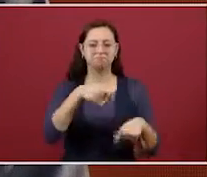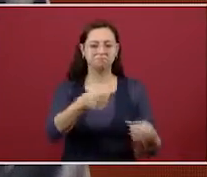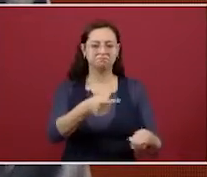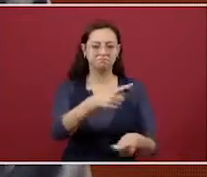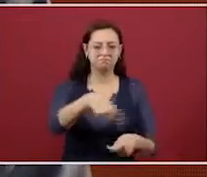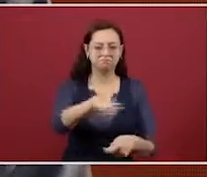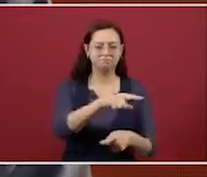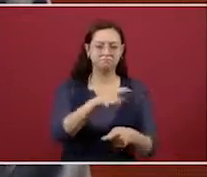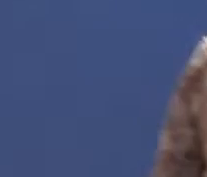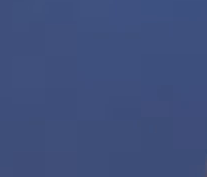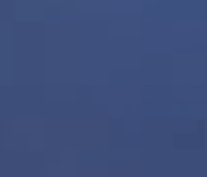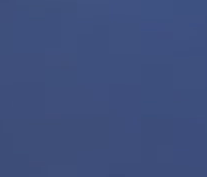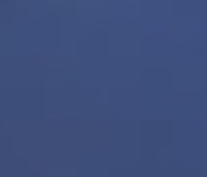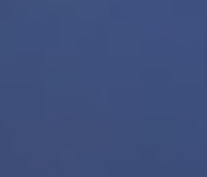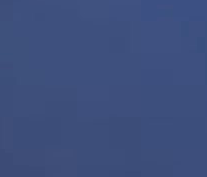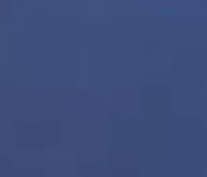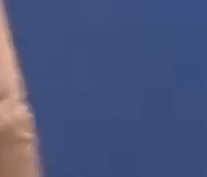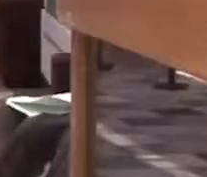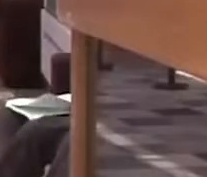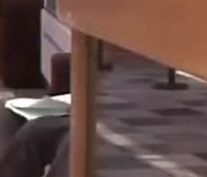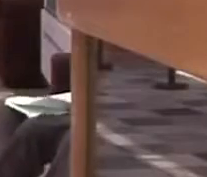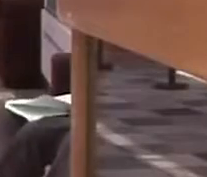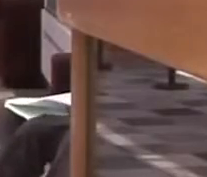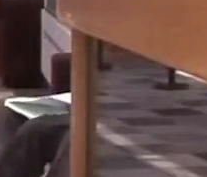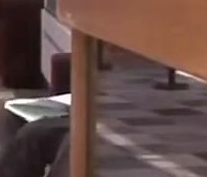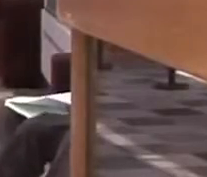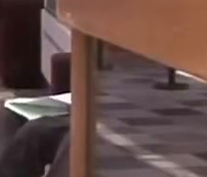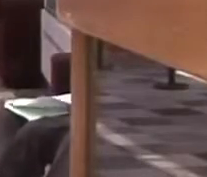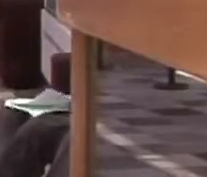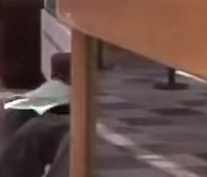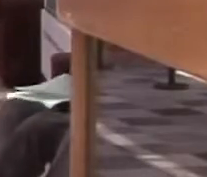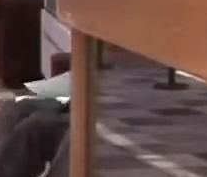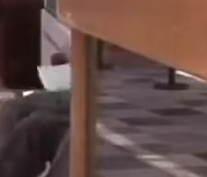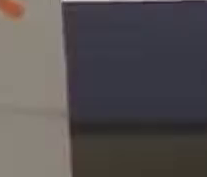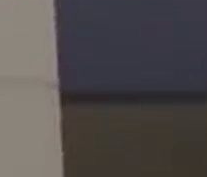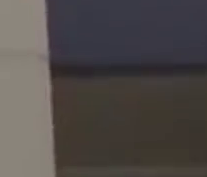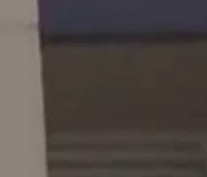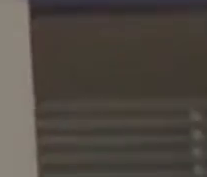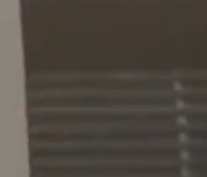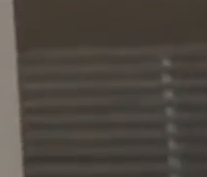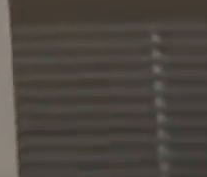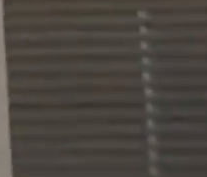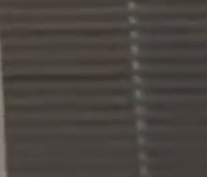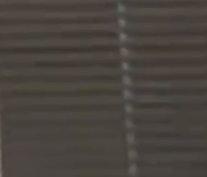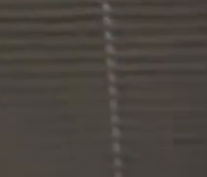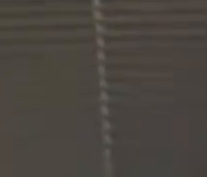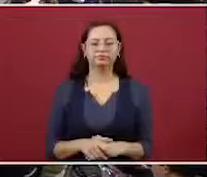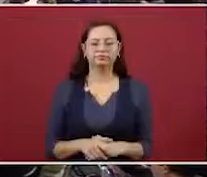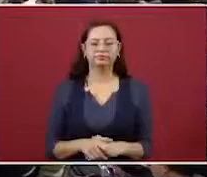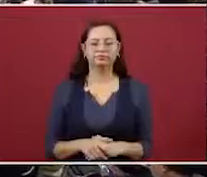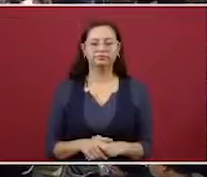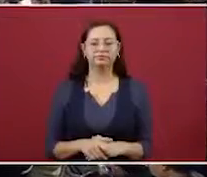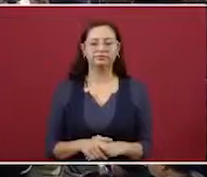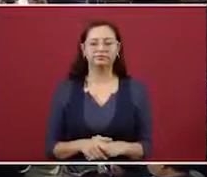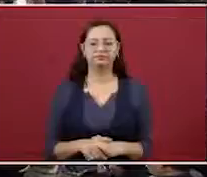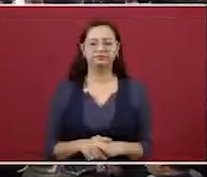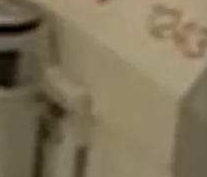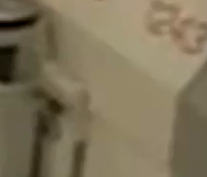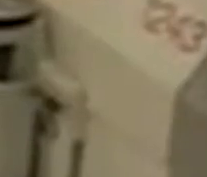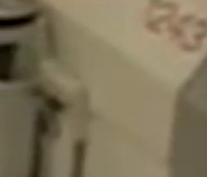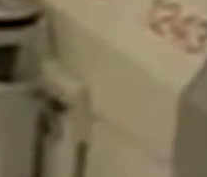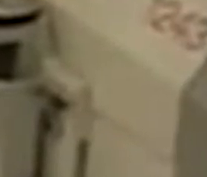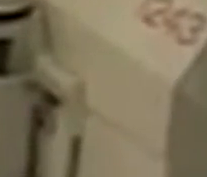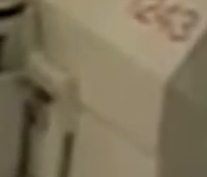la huelga de trabajadores en la uam y la convocada en marzo en al menos 70 tiendas de la firma walmart lópez obrador hizo un llamado a los sindicatos